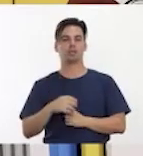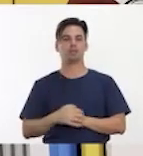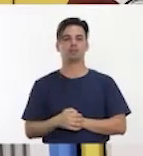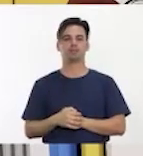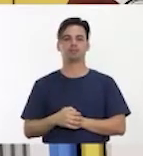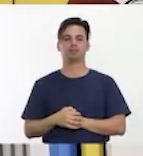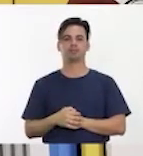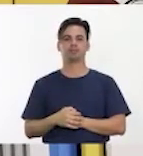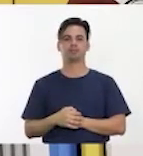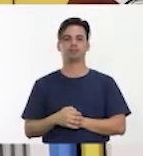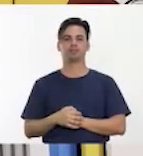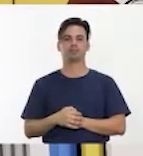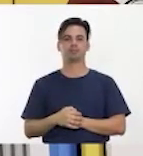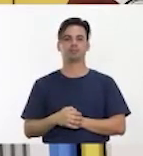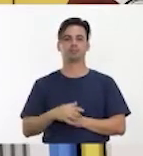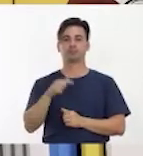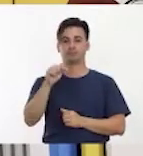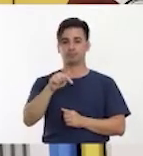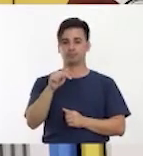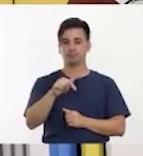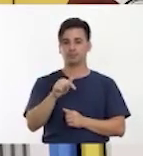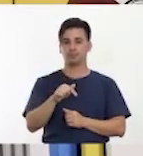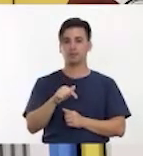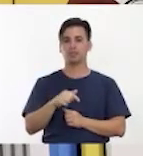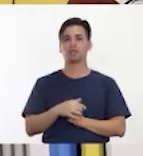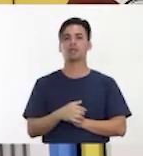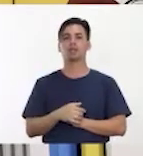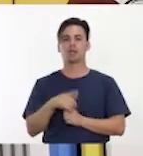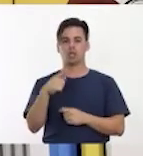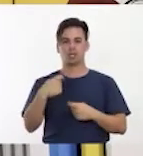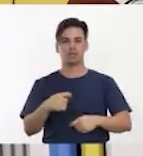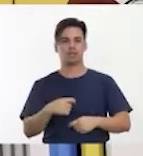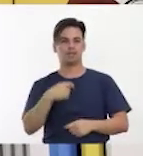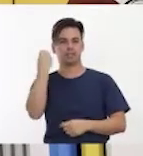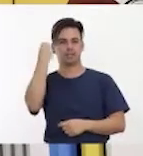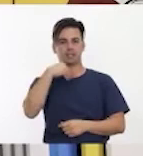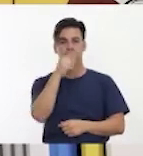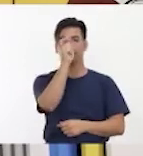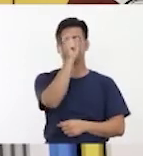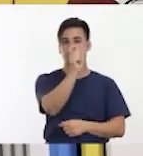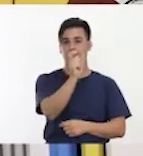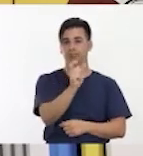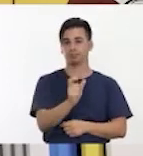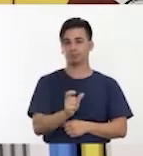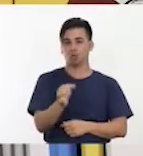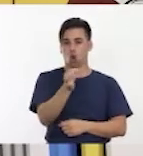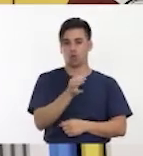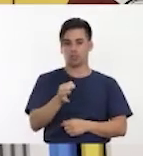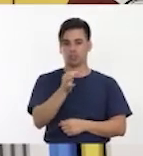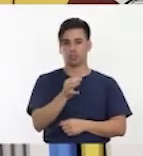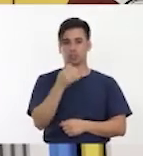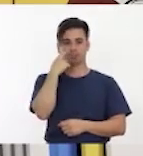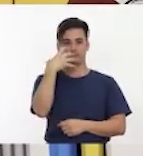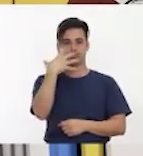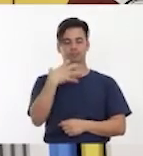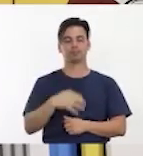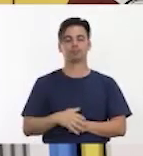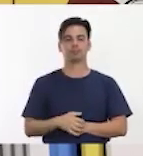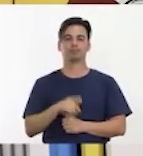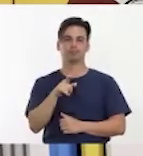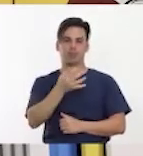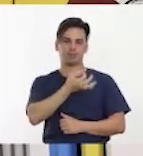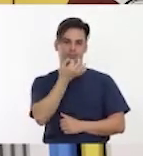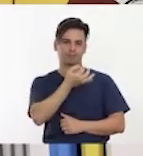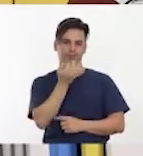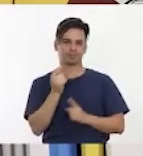Estos son momentos puntuales que deben ustedes tener en cuenta en esta cronología y, por supuesto, de una manera